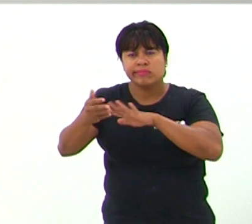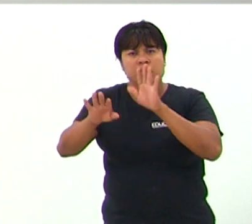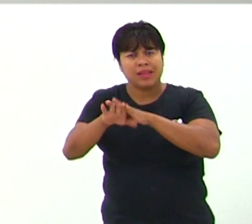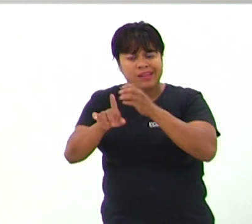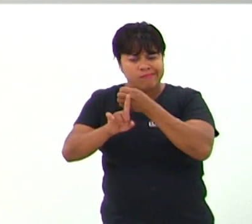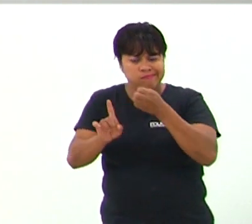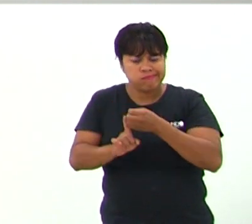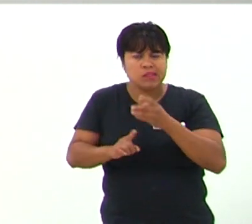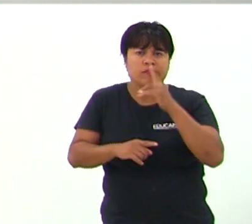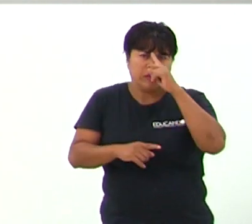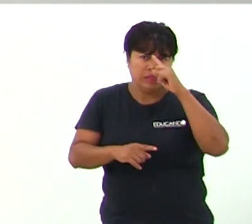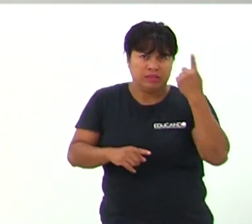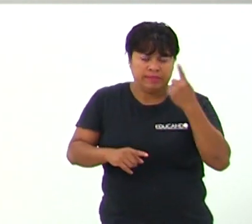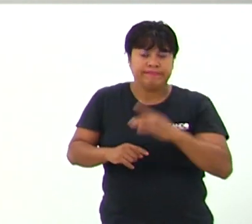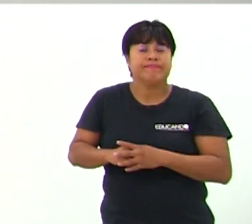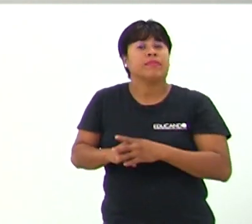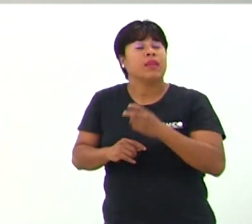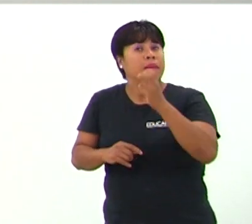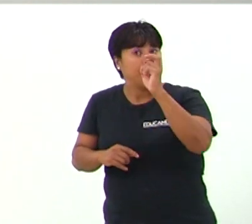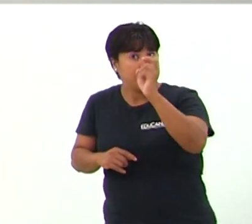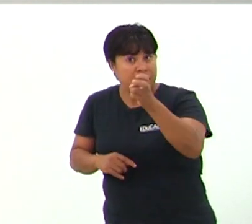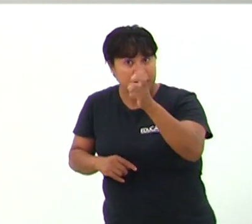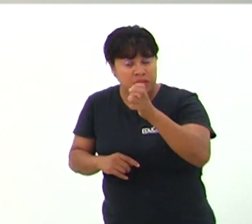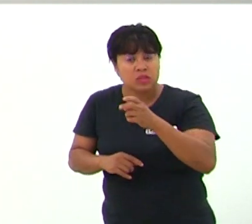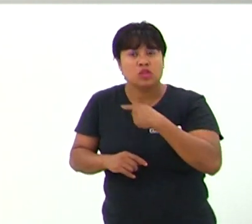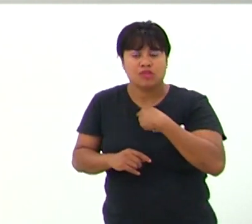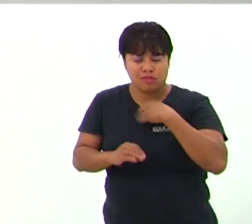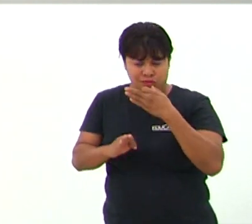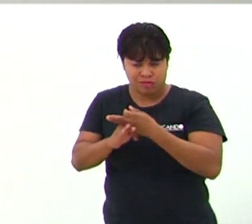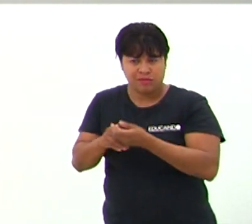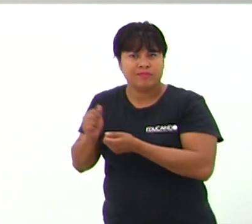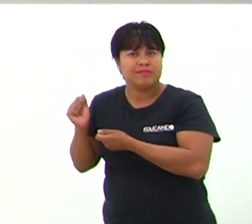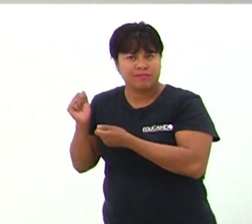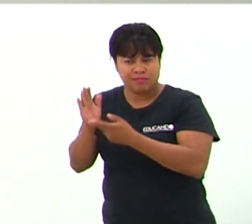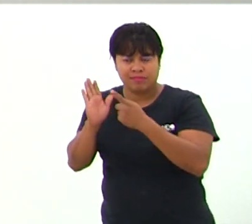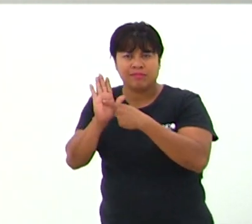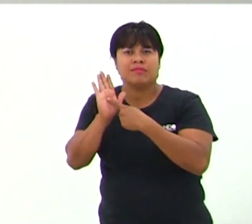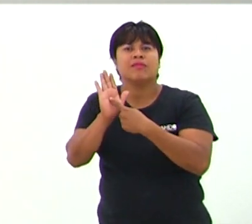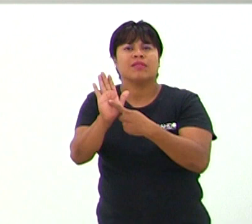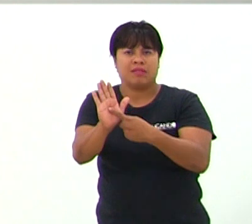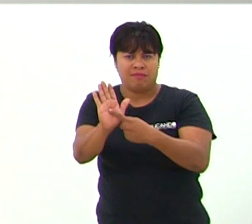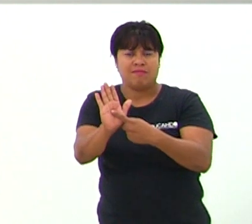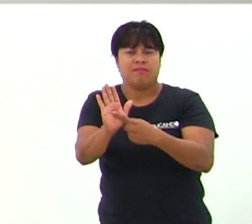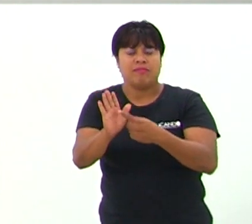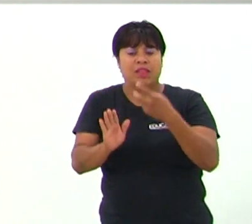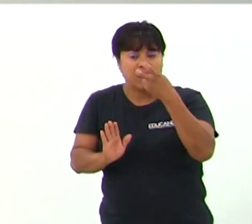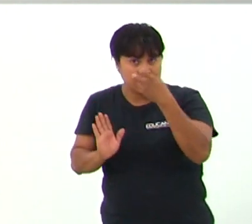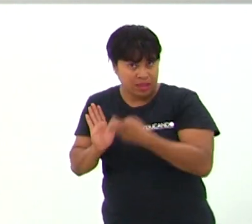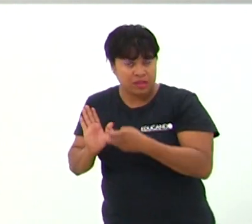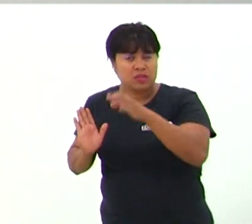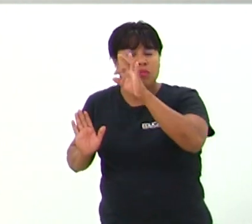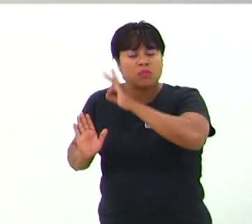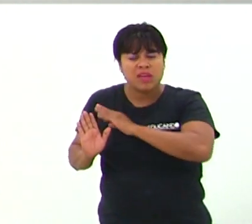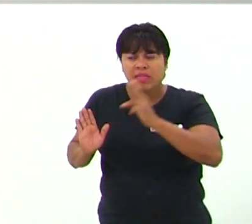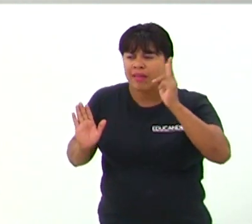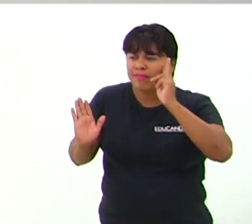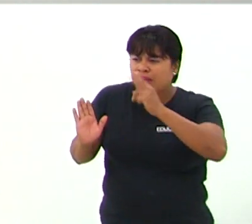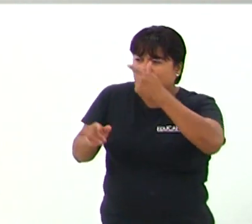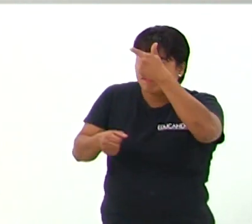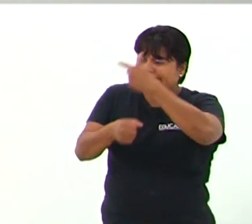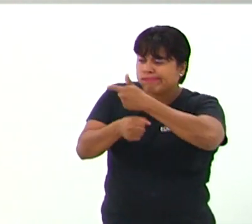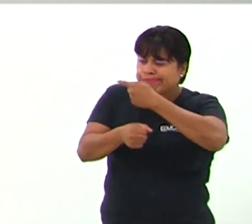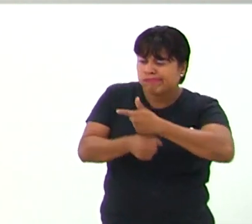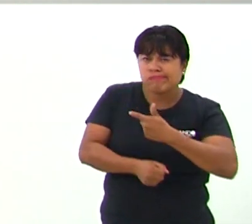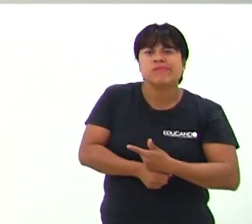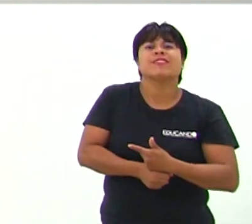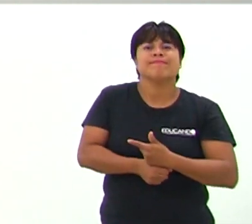coherente y sencilla. Bien, para ello te traigo una lámina que nos va a permitir